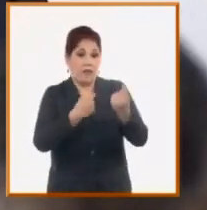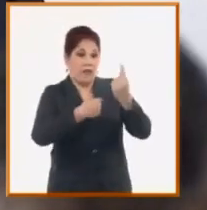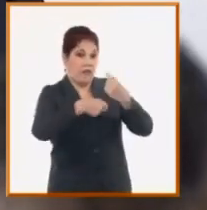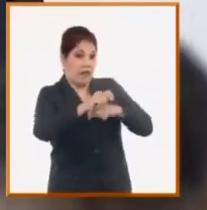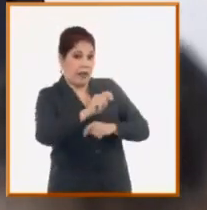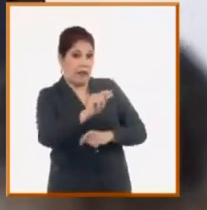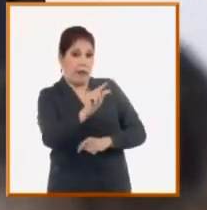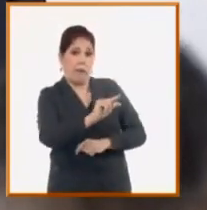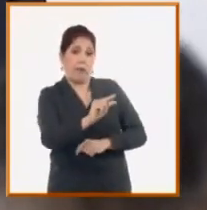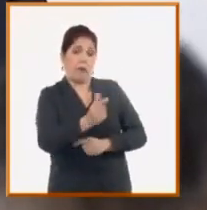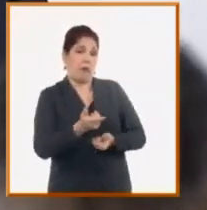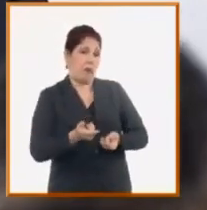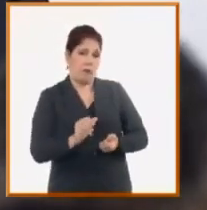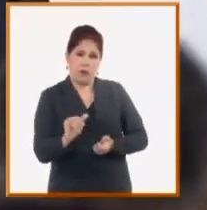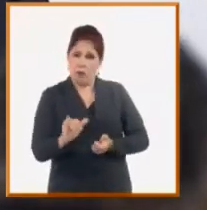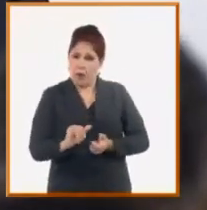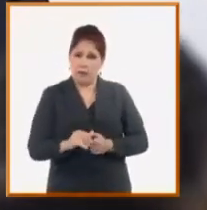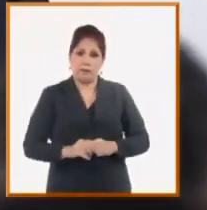es muy poca.